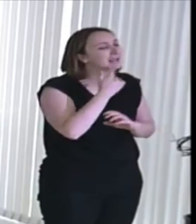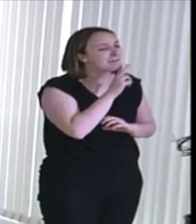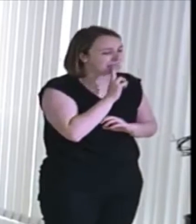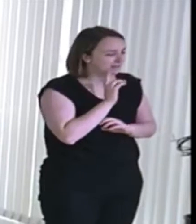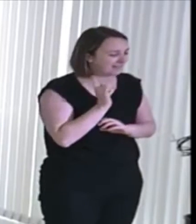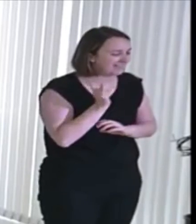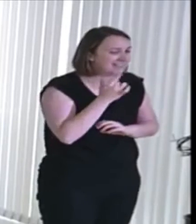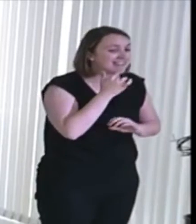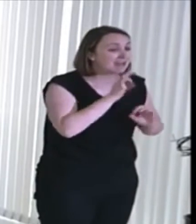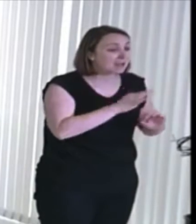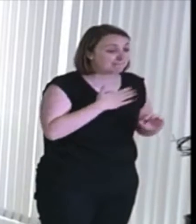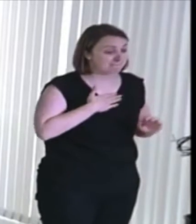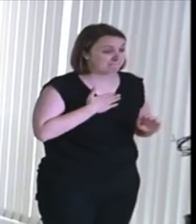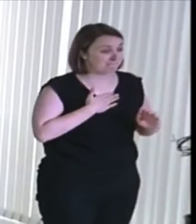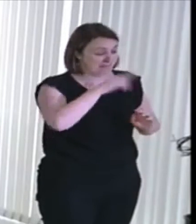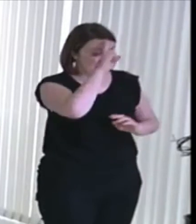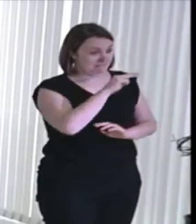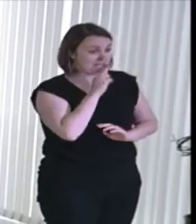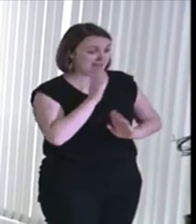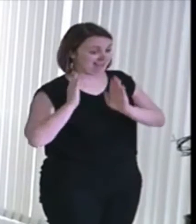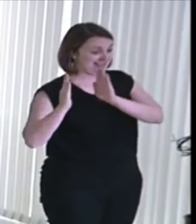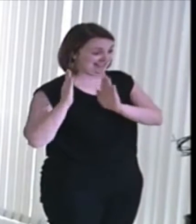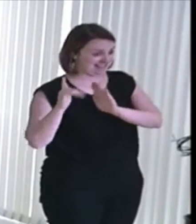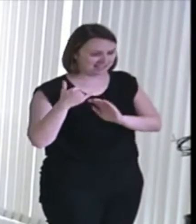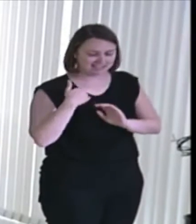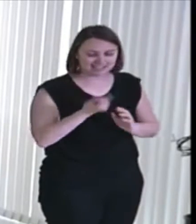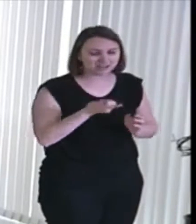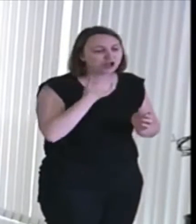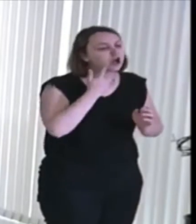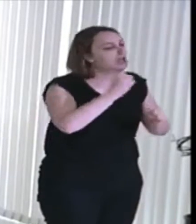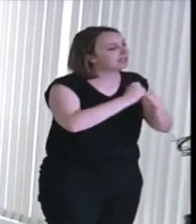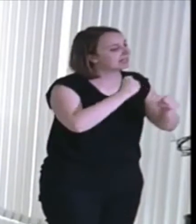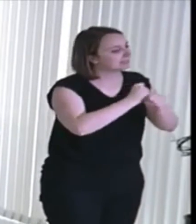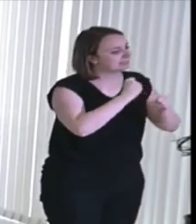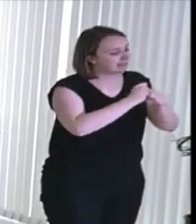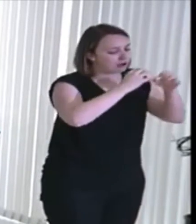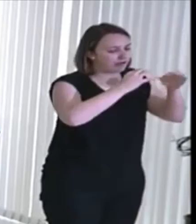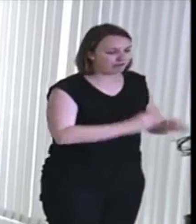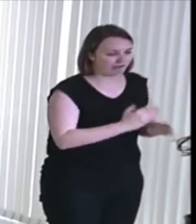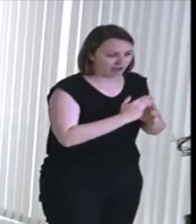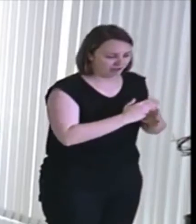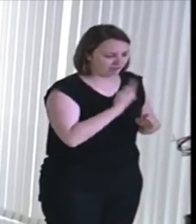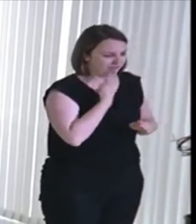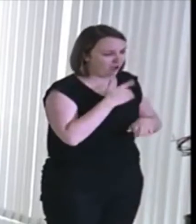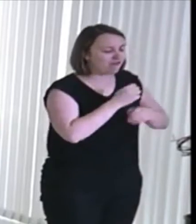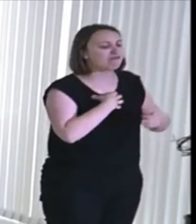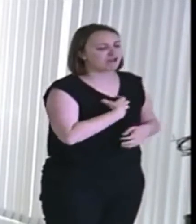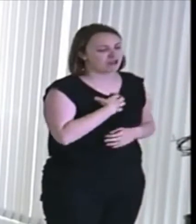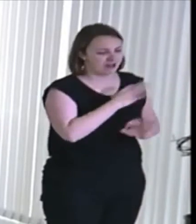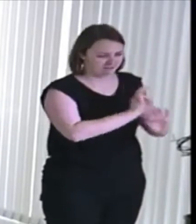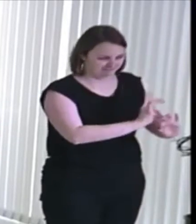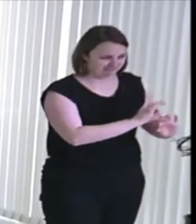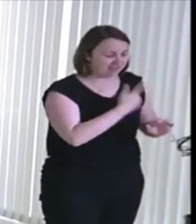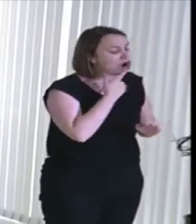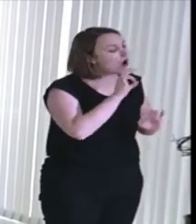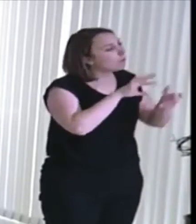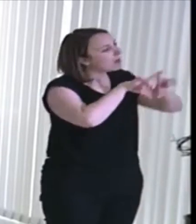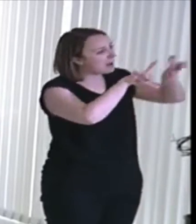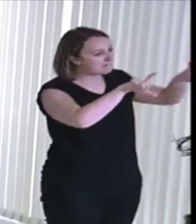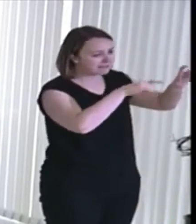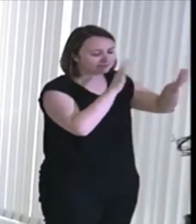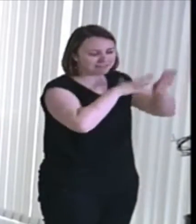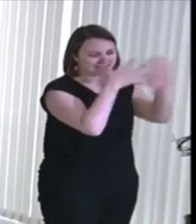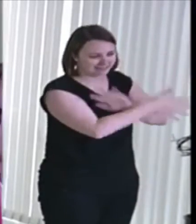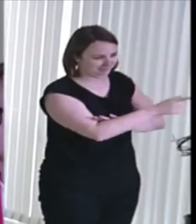la generación de mis padres lo que querían era que tuviésemos un trabajo, un funcionariado y meterte en una empresa de por